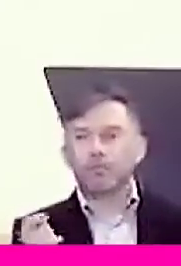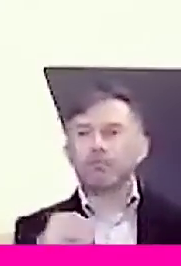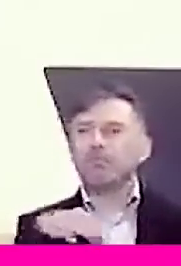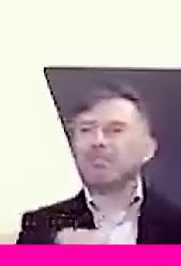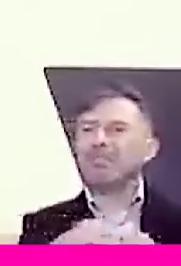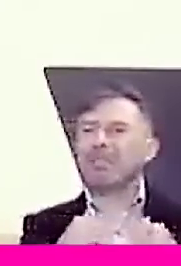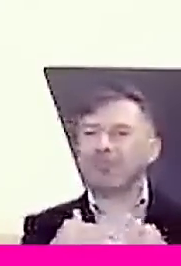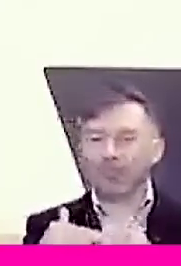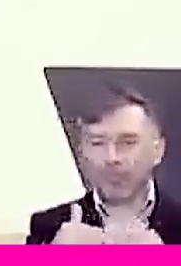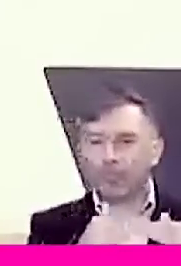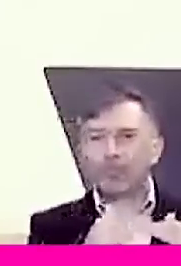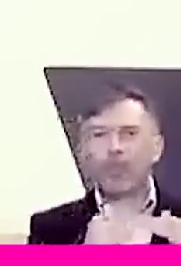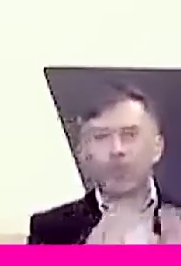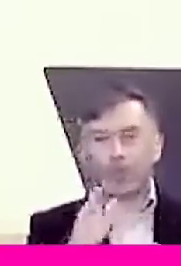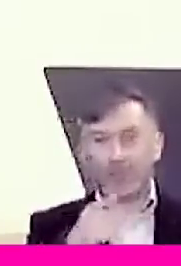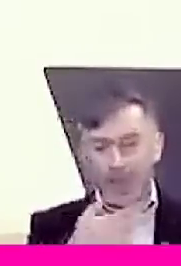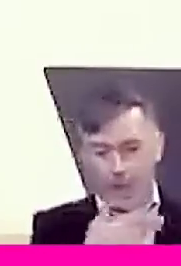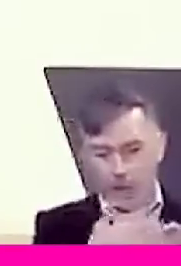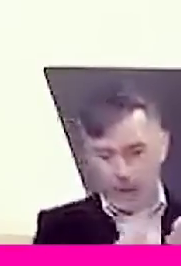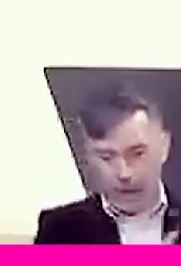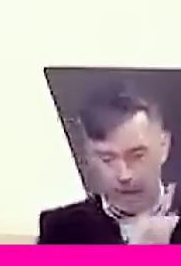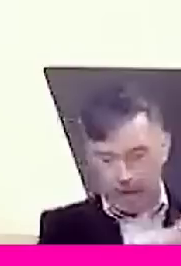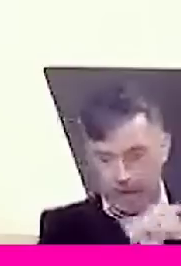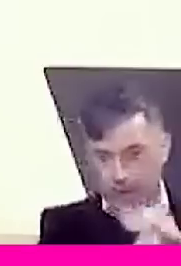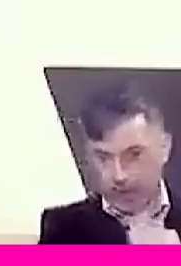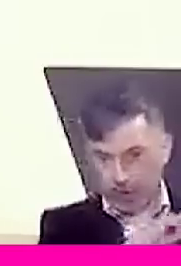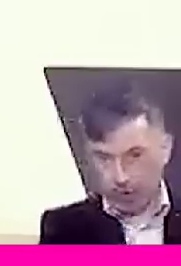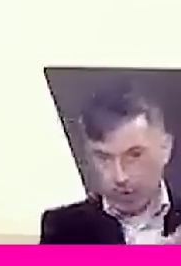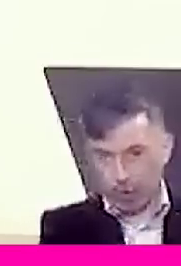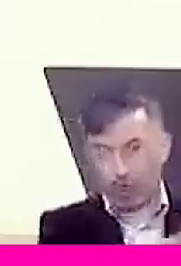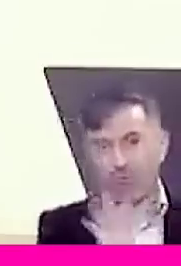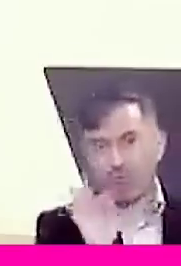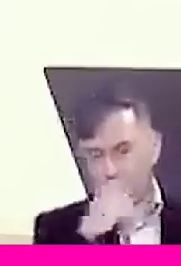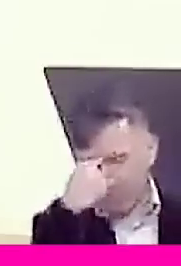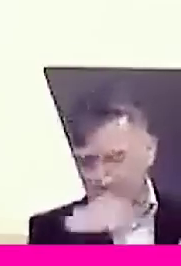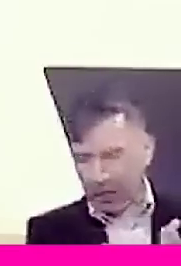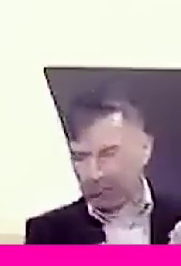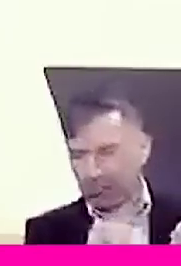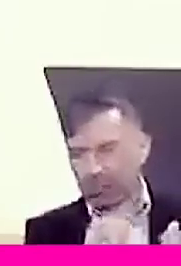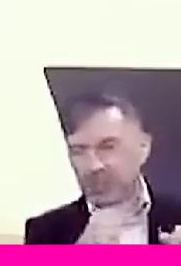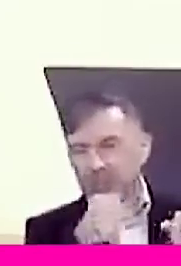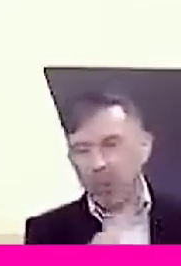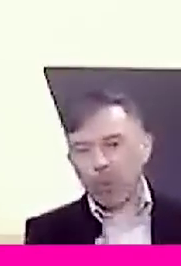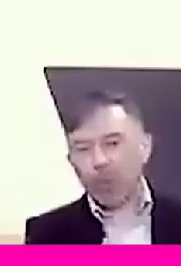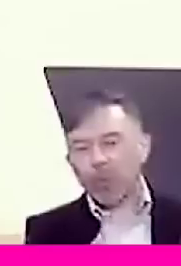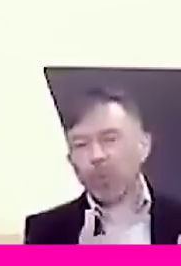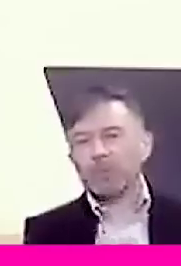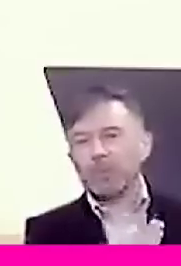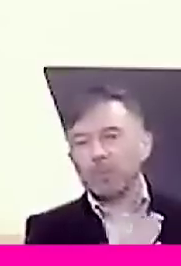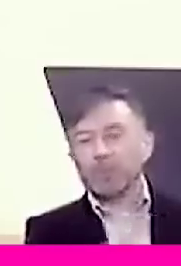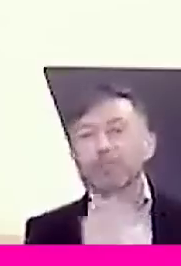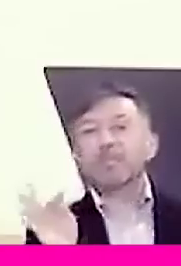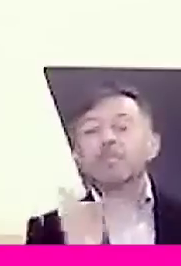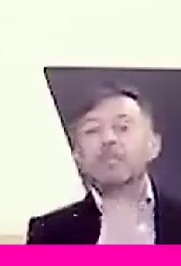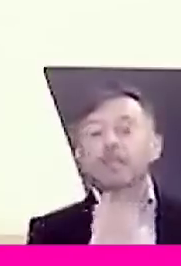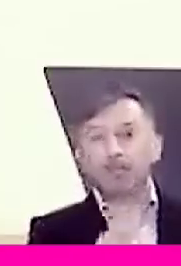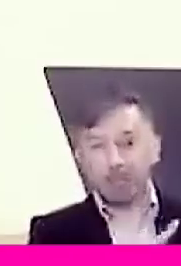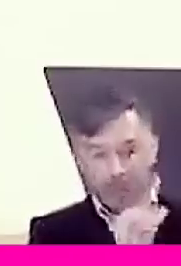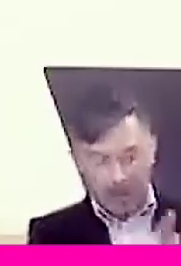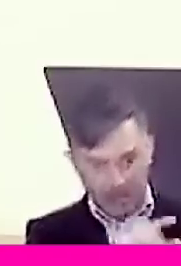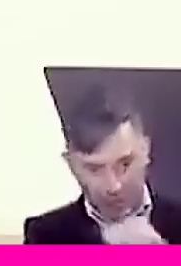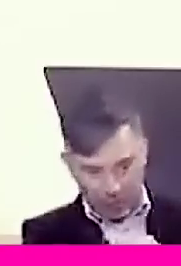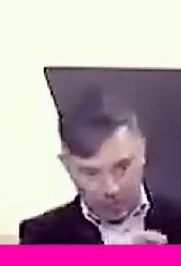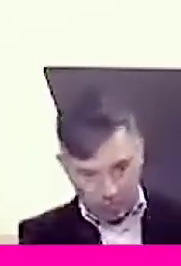con la instrumentación de la Reforma legal cuya concreción metemos es inminente si el proceso legislativo se culmina y se